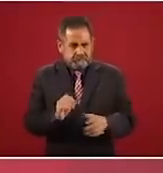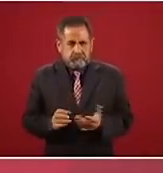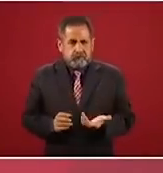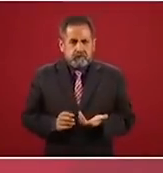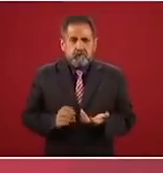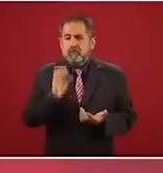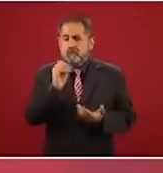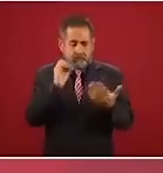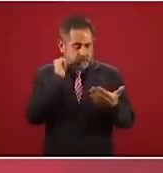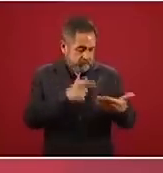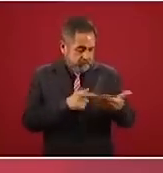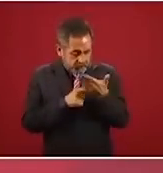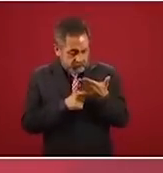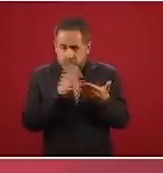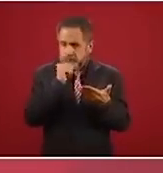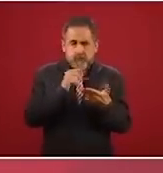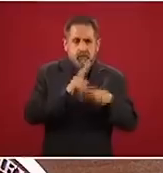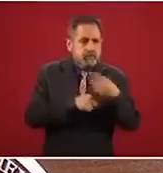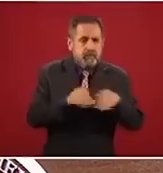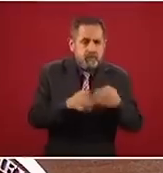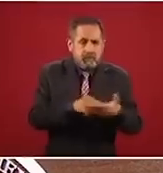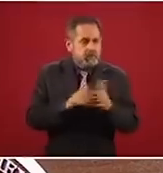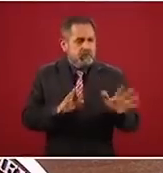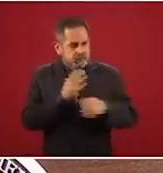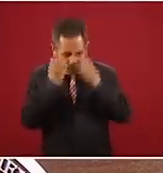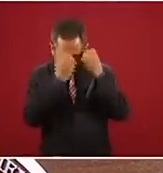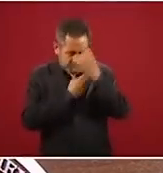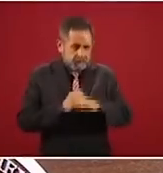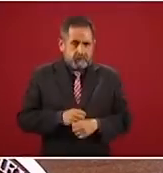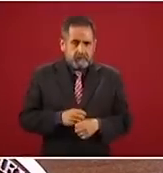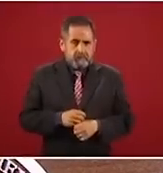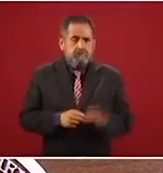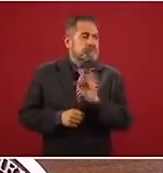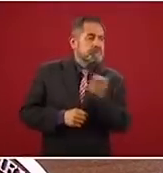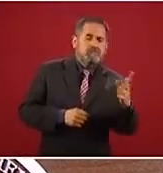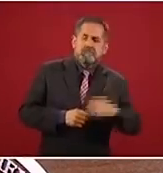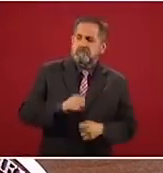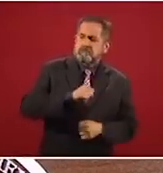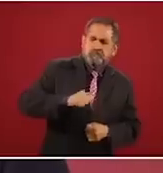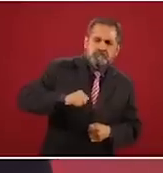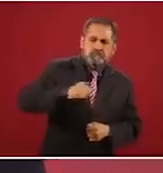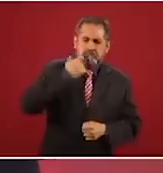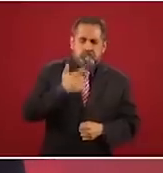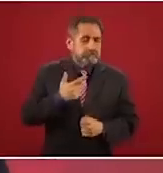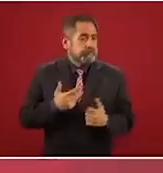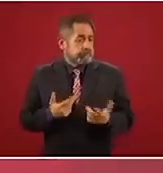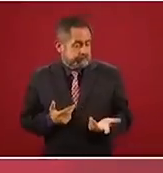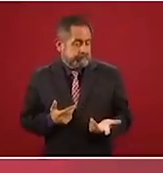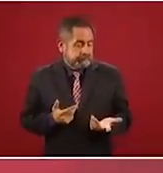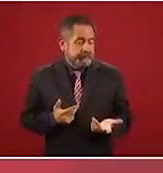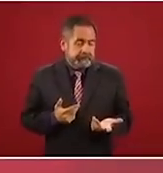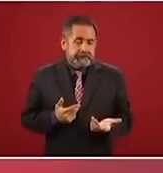no permitiera su participación. Entendemos que hay muchas resistencias, entendemos que en esa, como en muchas